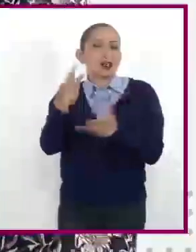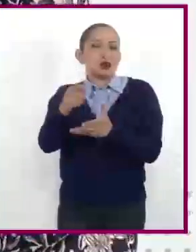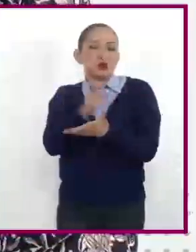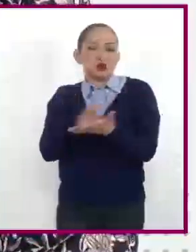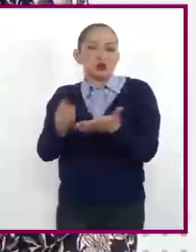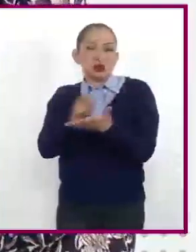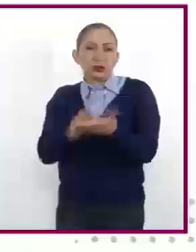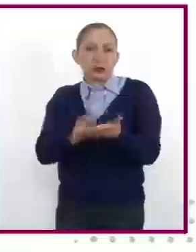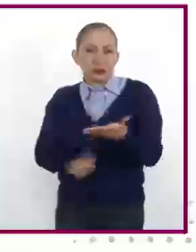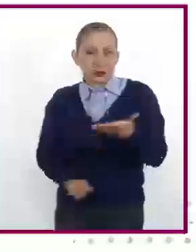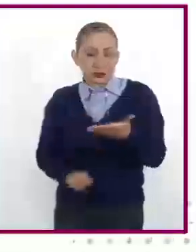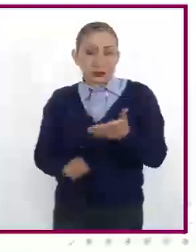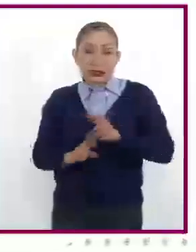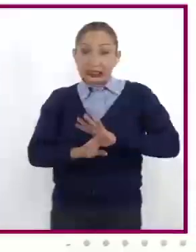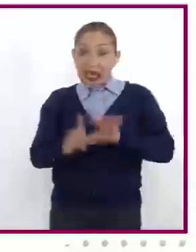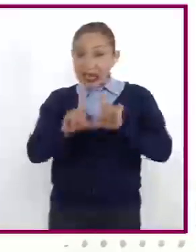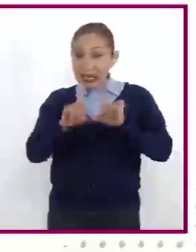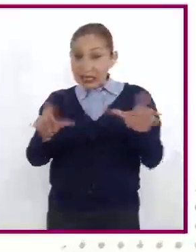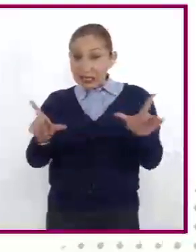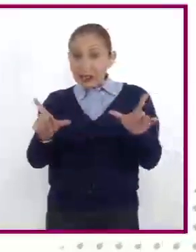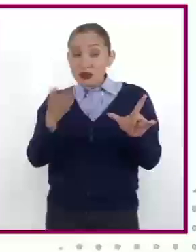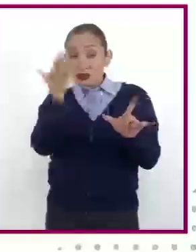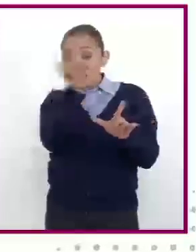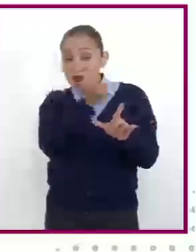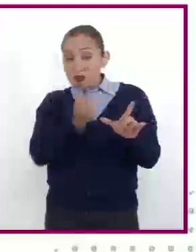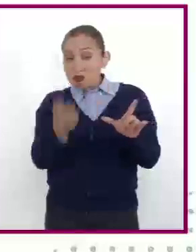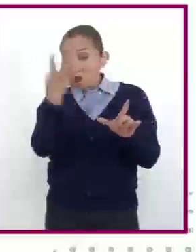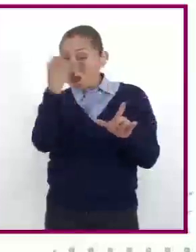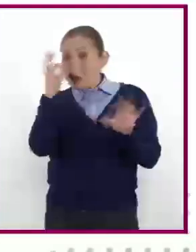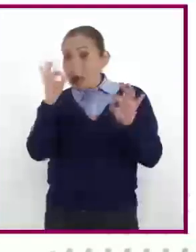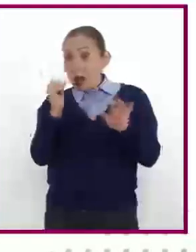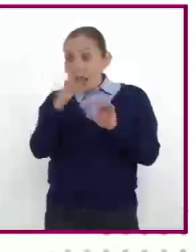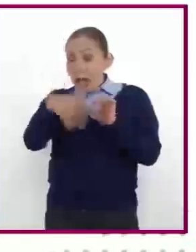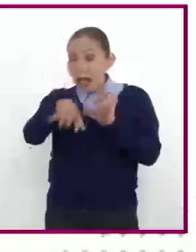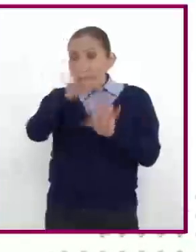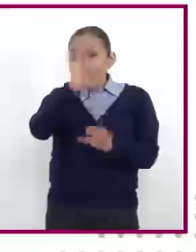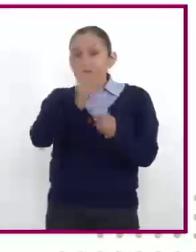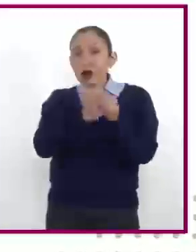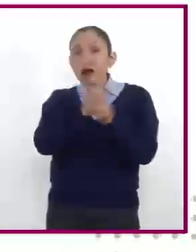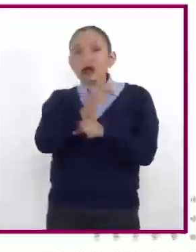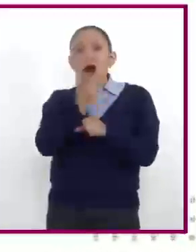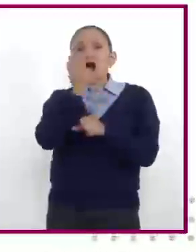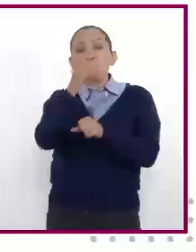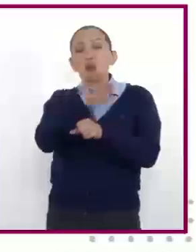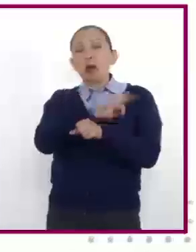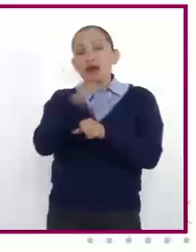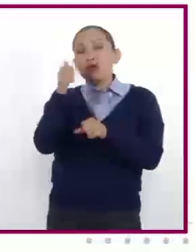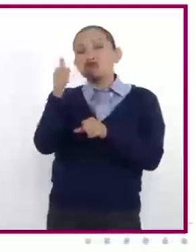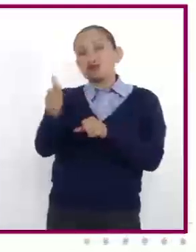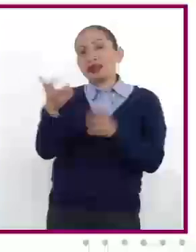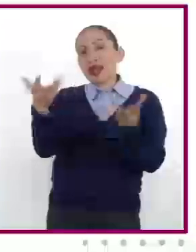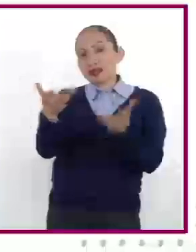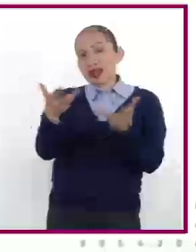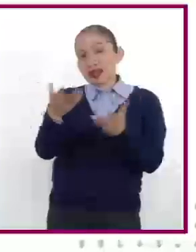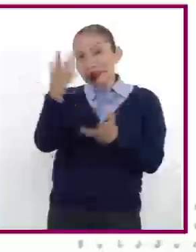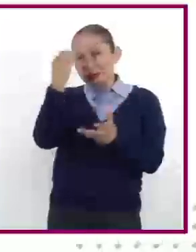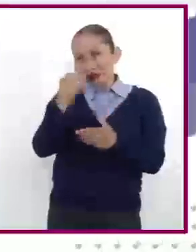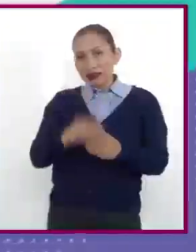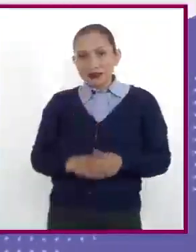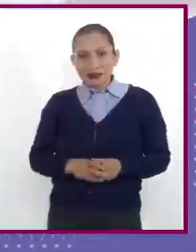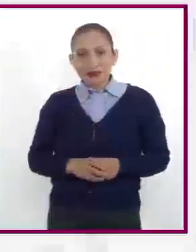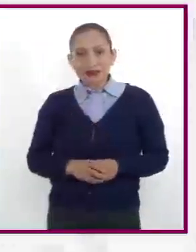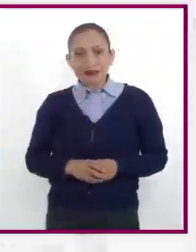de una tarea. Una vez lograda la competencia para buscar información, los alumnos podrán lograr los siguientes